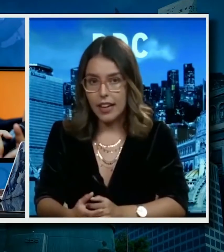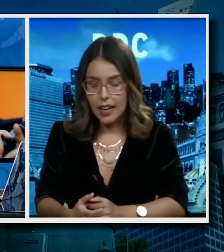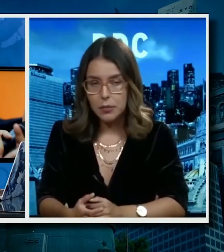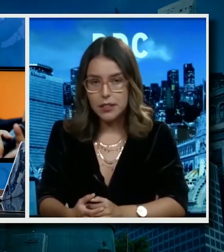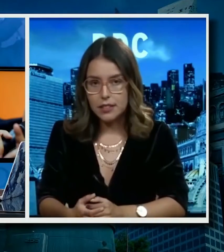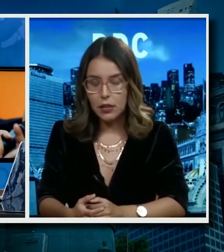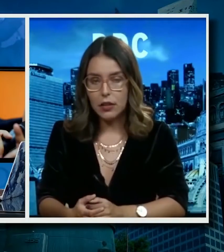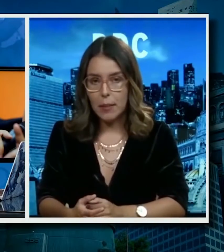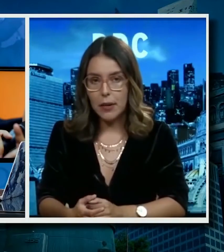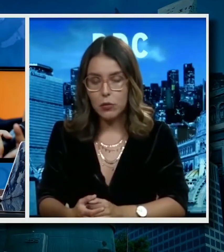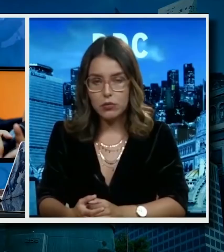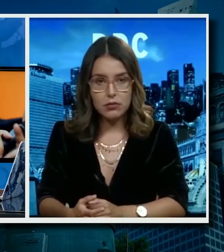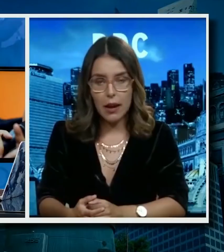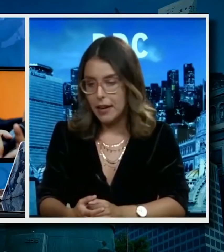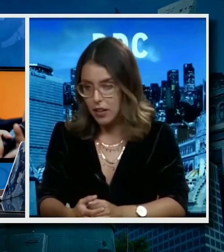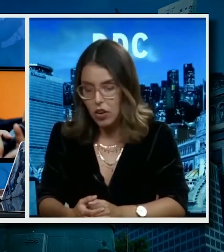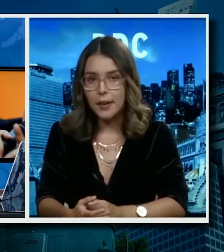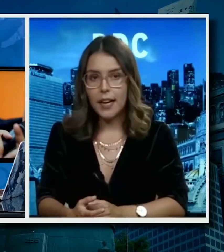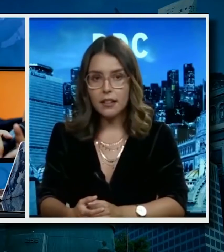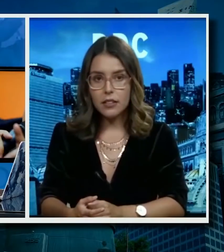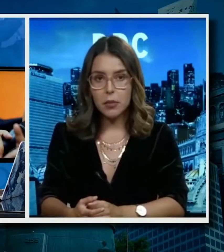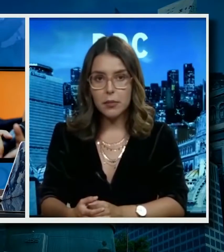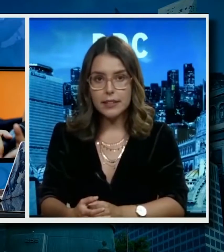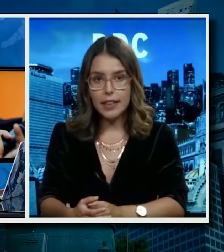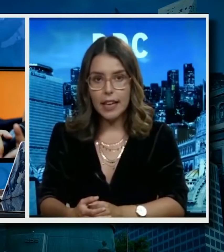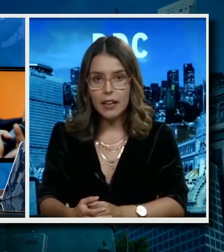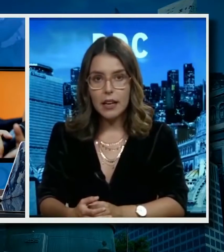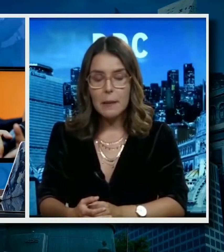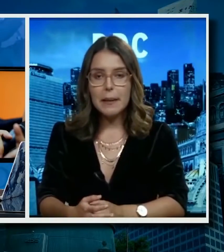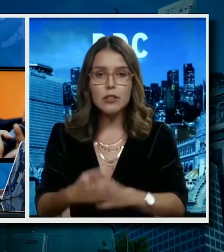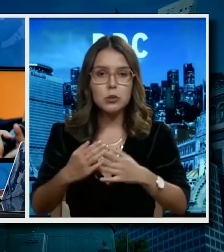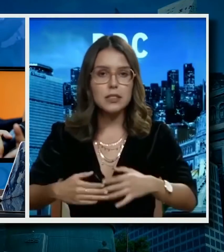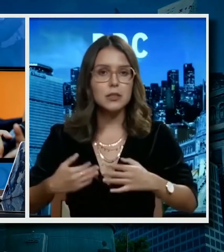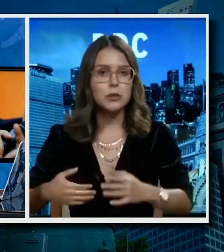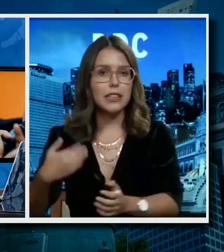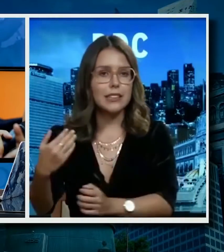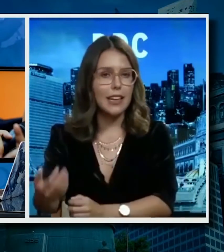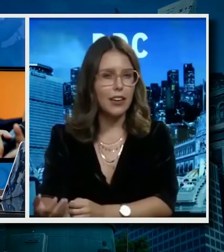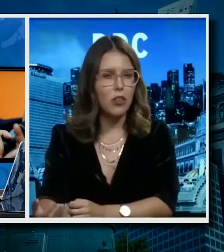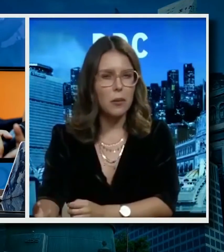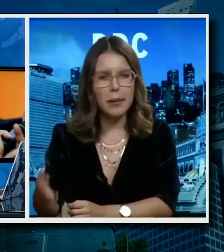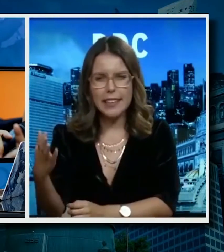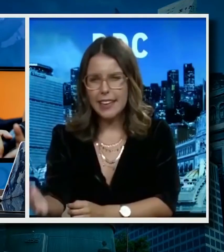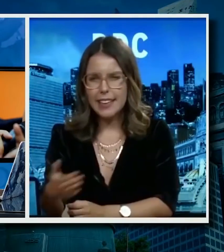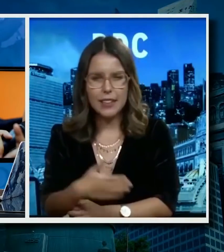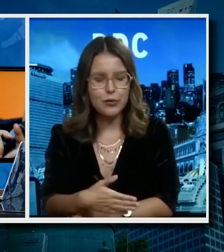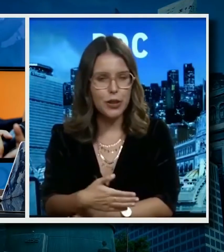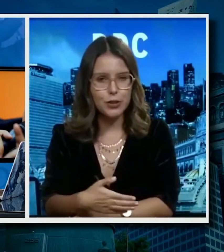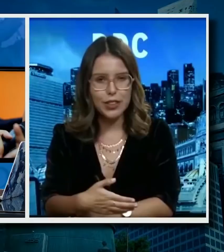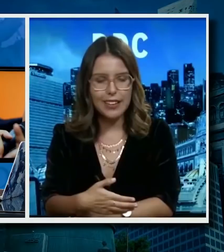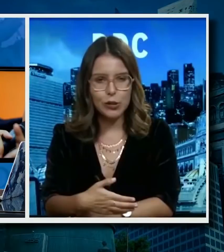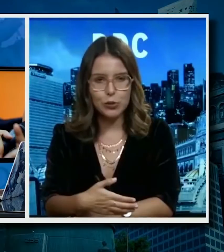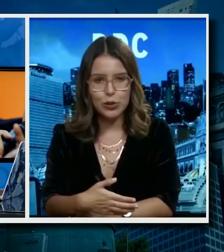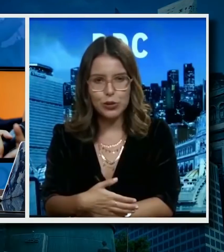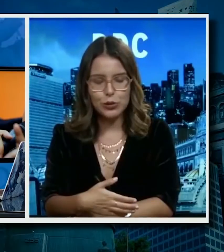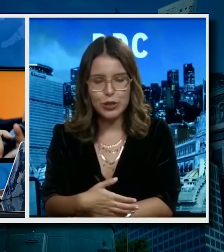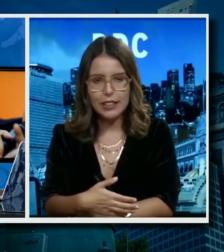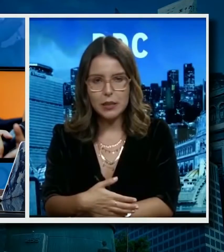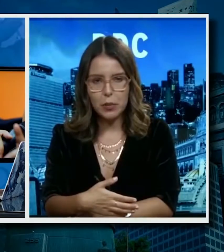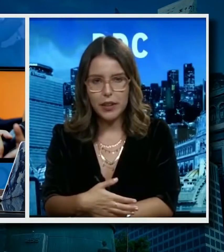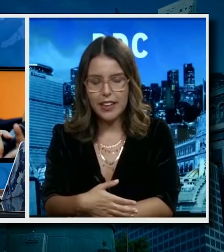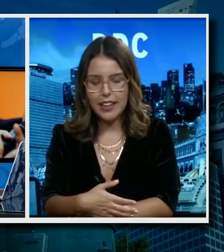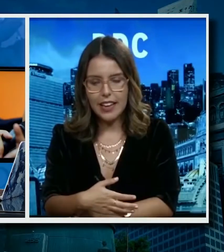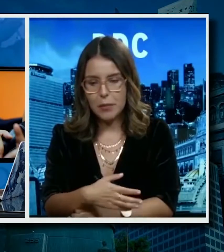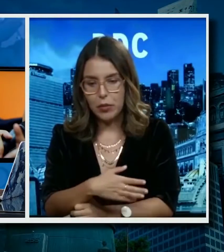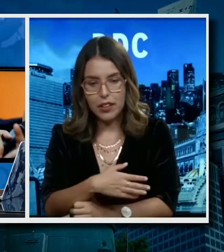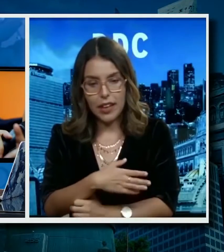es porque realmente hicieron una maniobra diplomática, pero no sé si utilizarlo para traer a Cienfuegos sea la solución de